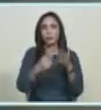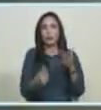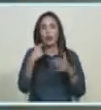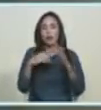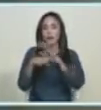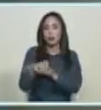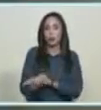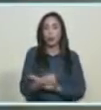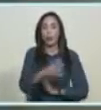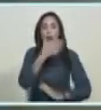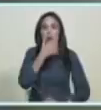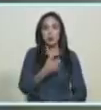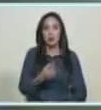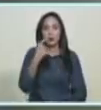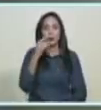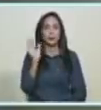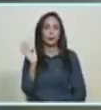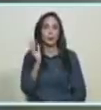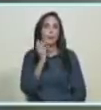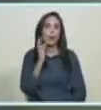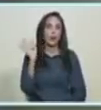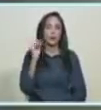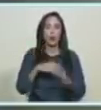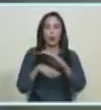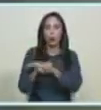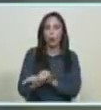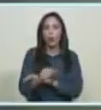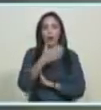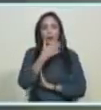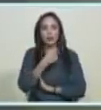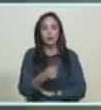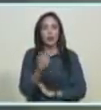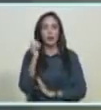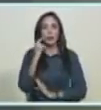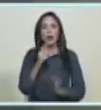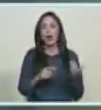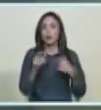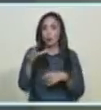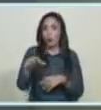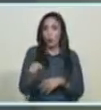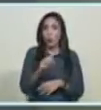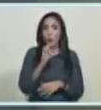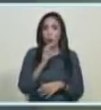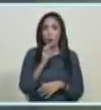con los aguinaldos, por ejemplo, me compro mi lingotico,